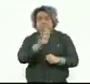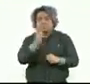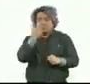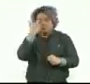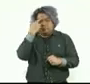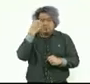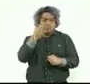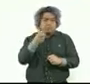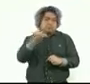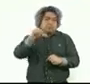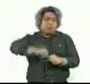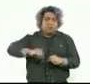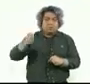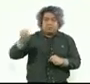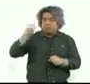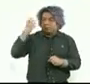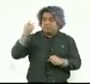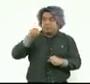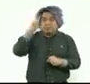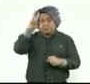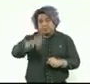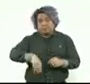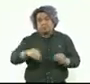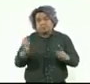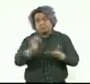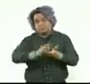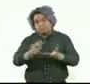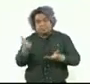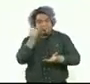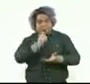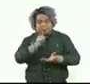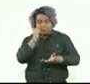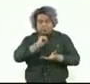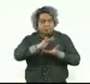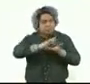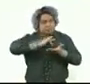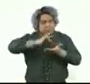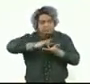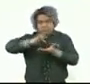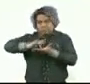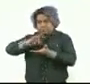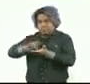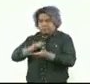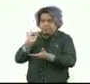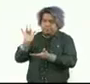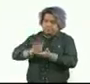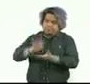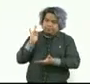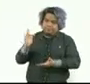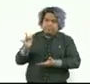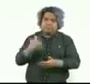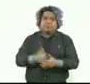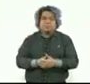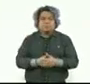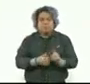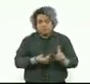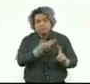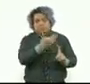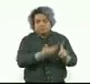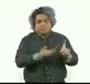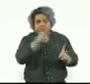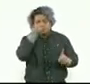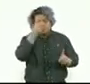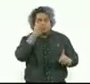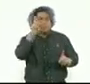evento del día de hoy y de verdad, pues muchas gracias por el apoyo permanente que hemos recibido del INSABI. Agradecemos las palabras de la doctora